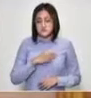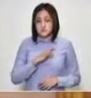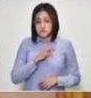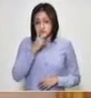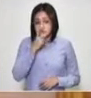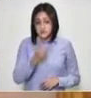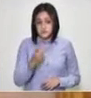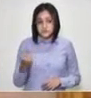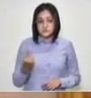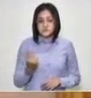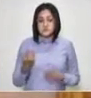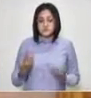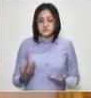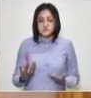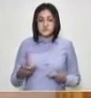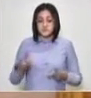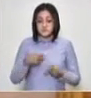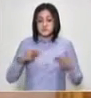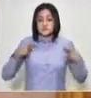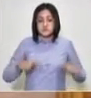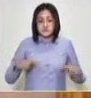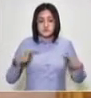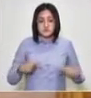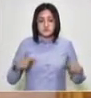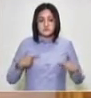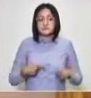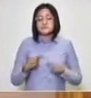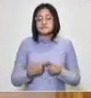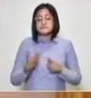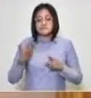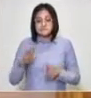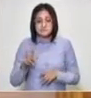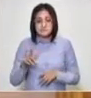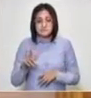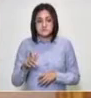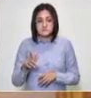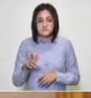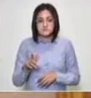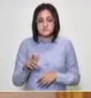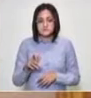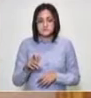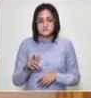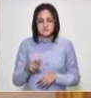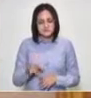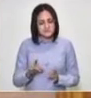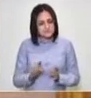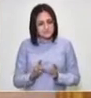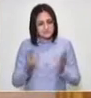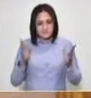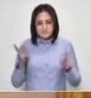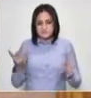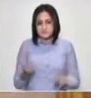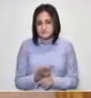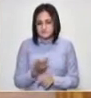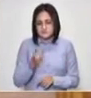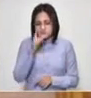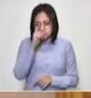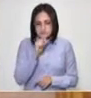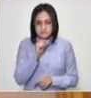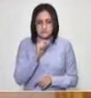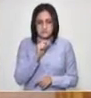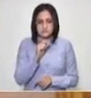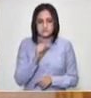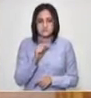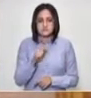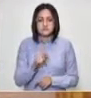que las personas que fueron víctimas de este delicado atentado fueron privadas